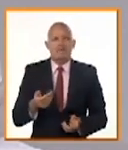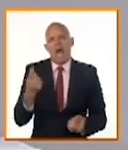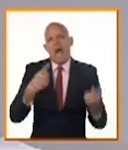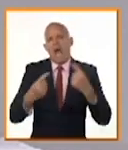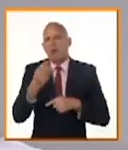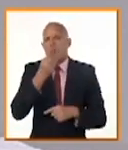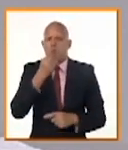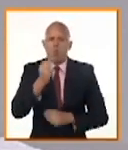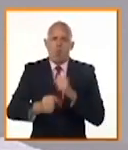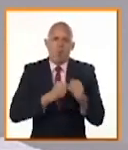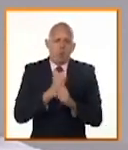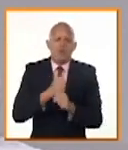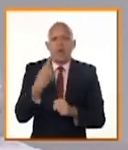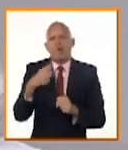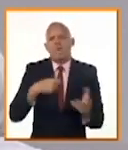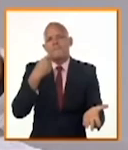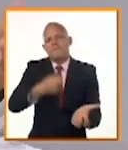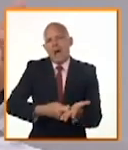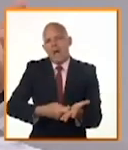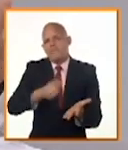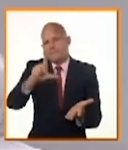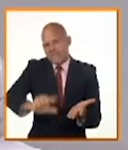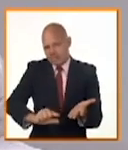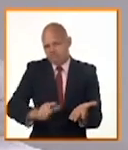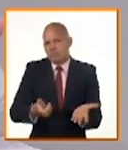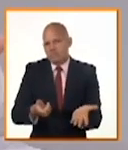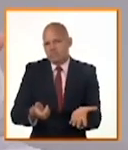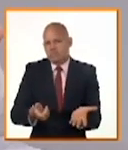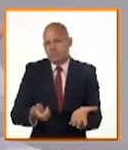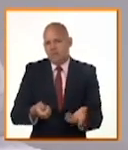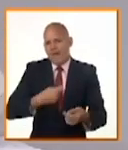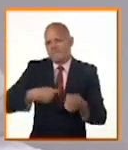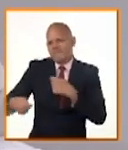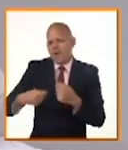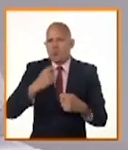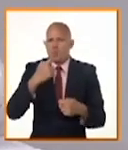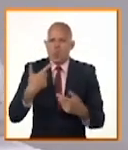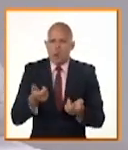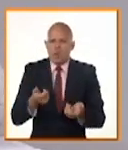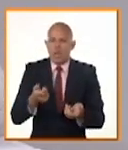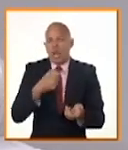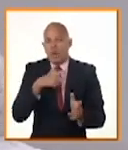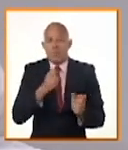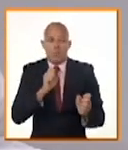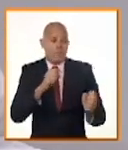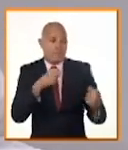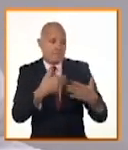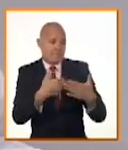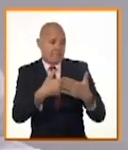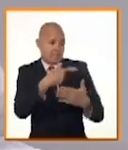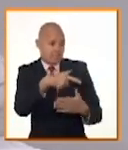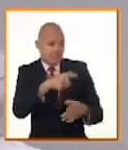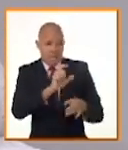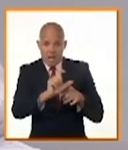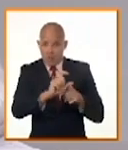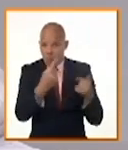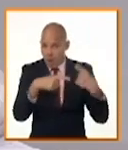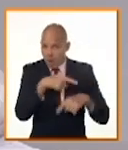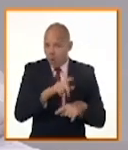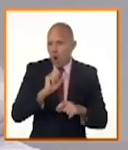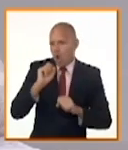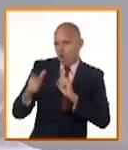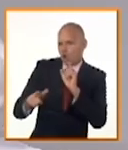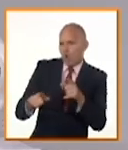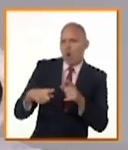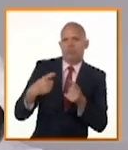que es lo que hemos pagos menores esto no es para la relación comercial de comprar los insumos o sea para comprar los insumos tenemos que crear las condiciones de